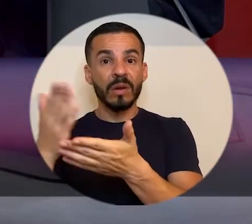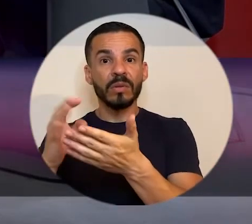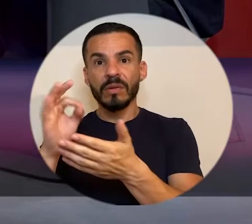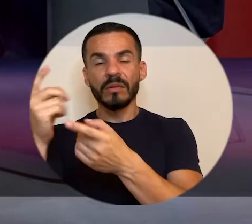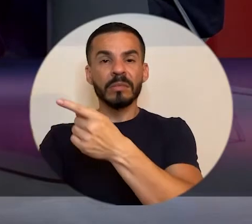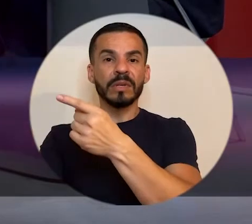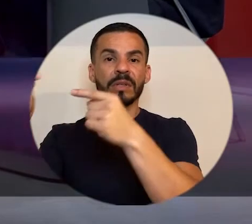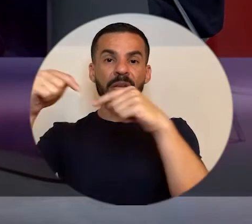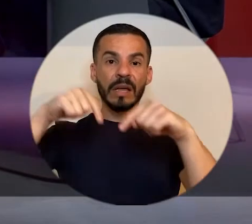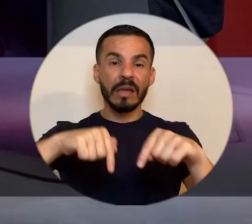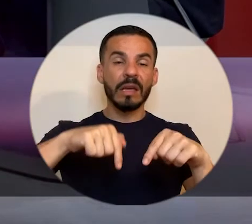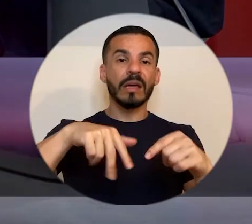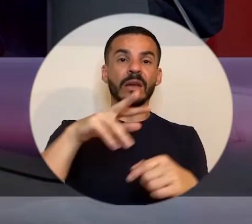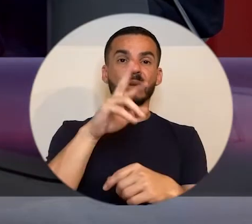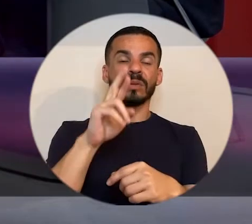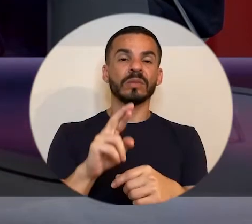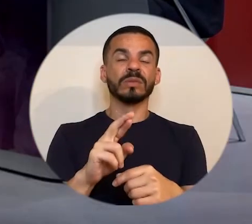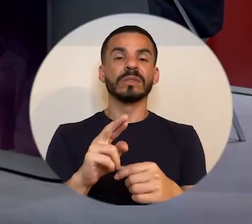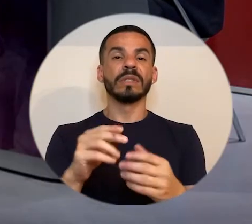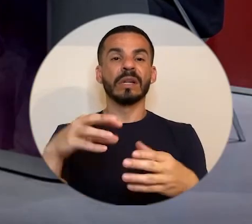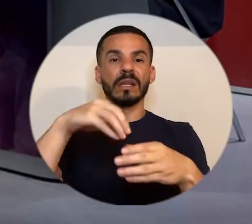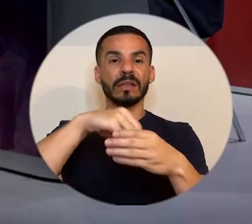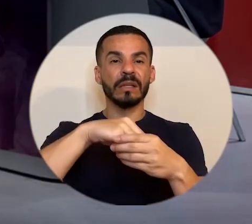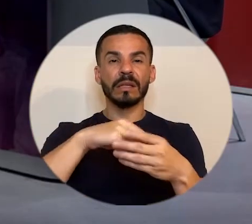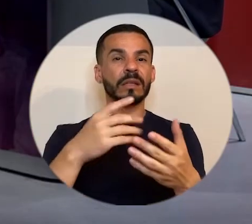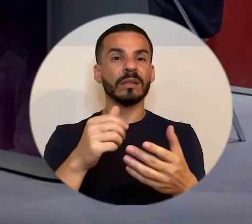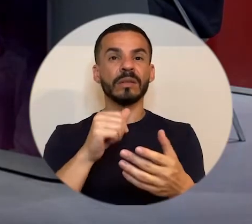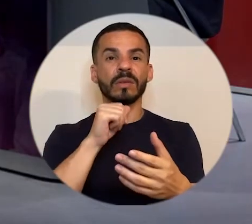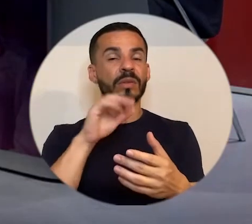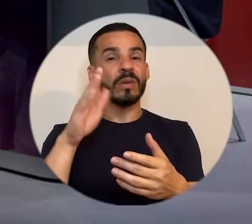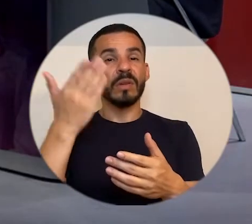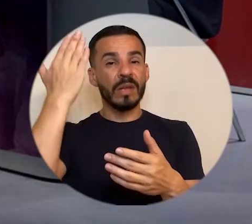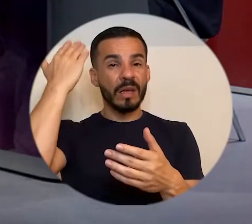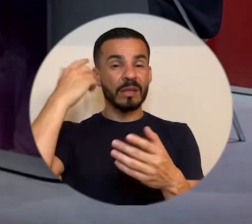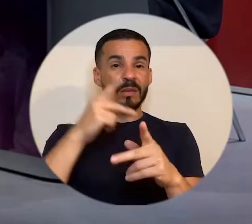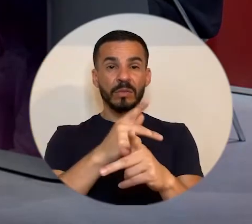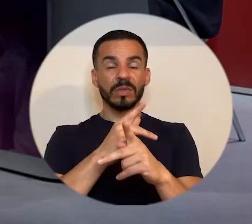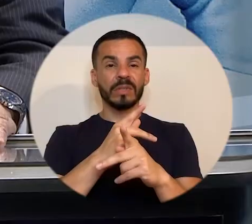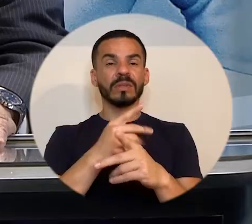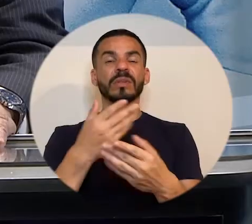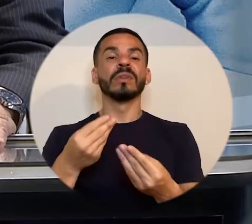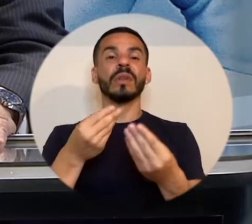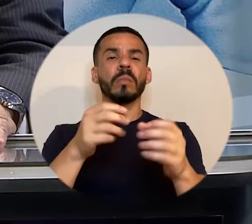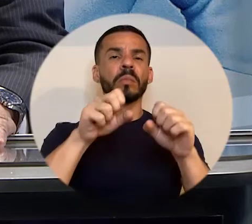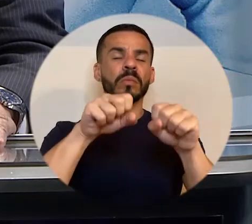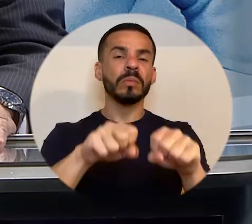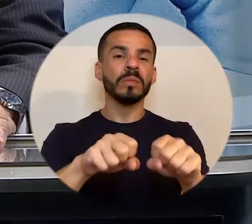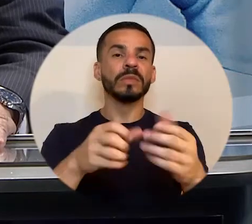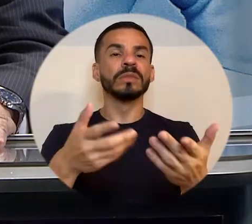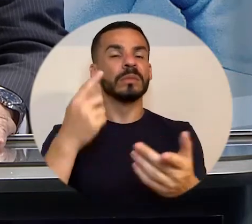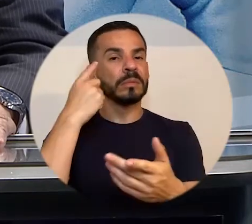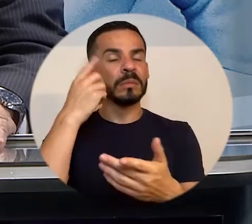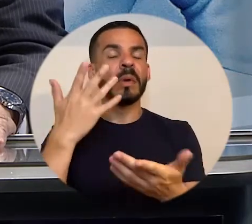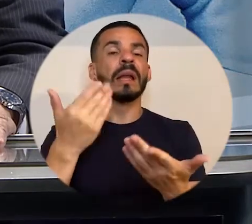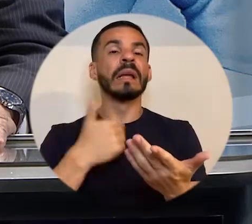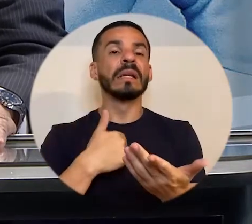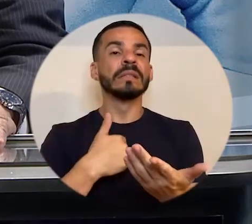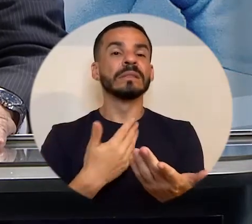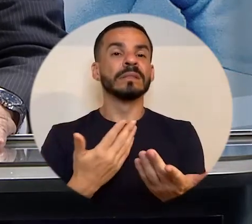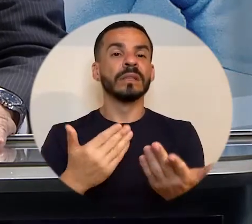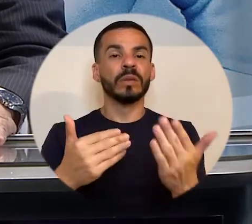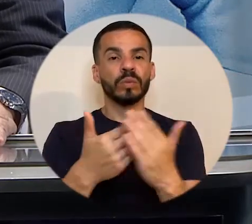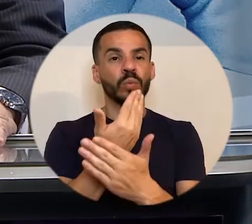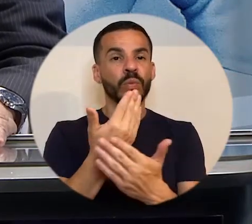tipo se coloque en Costa Rica dentro, no de las viejas formas de protección, sino dándole posibilidades para que